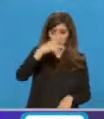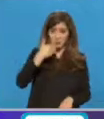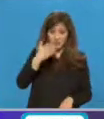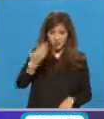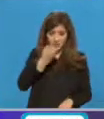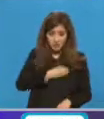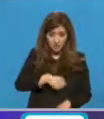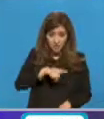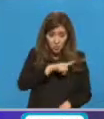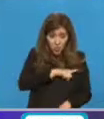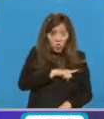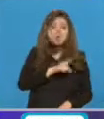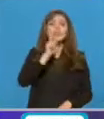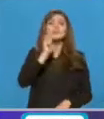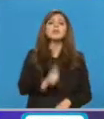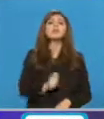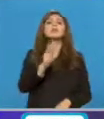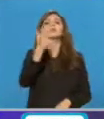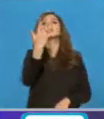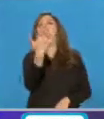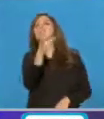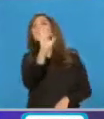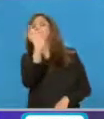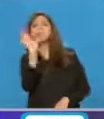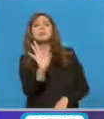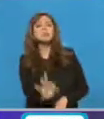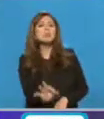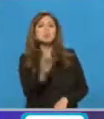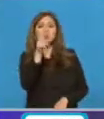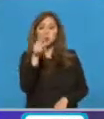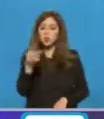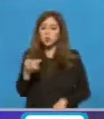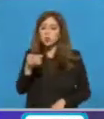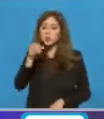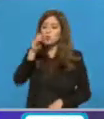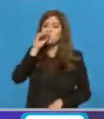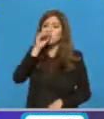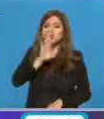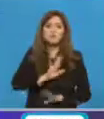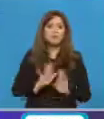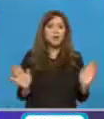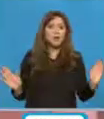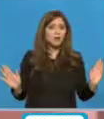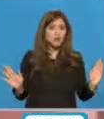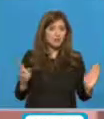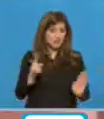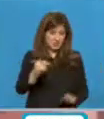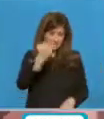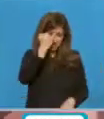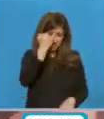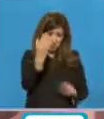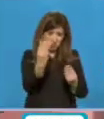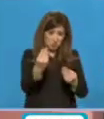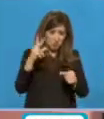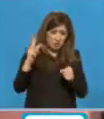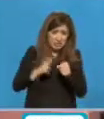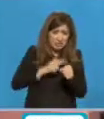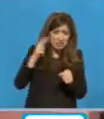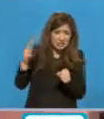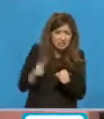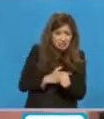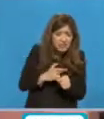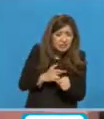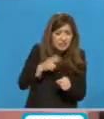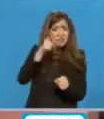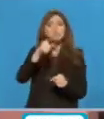salud es que sean solo 5% de lo que consumes al día, ¿no? Imagínate. Entonces, imagínate, un refresco